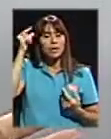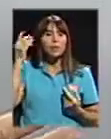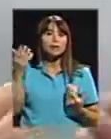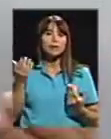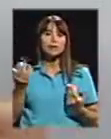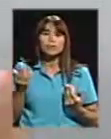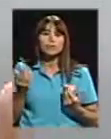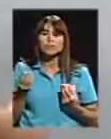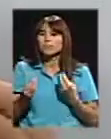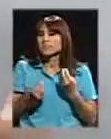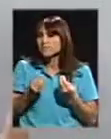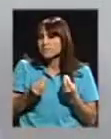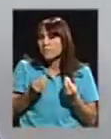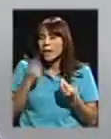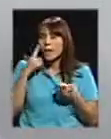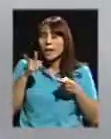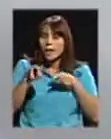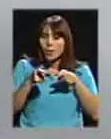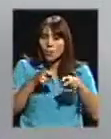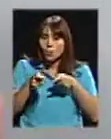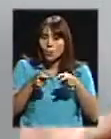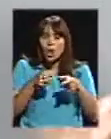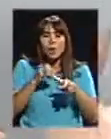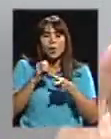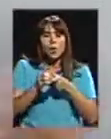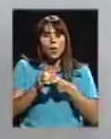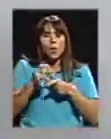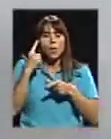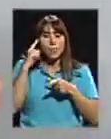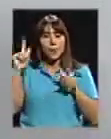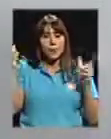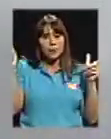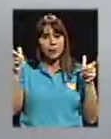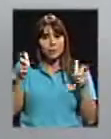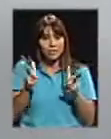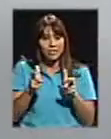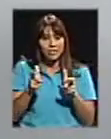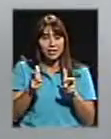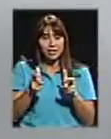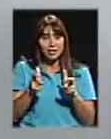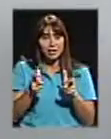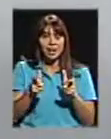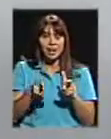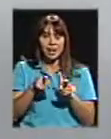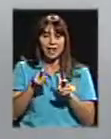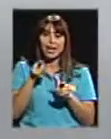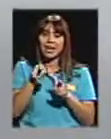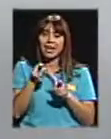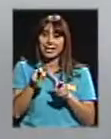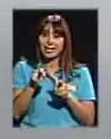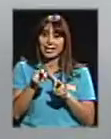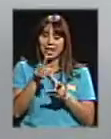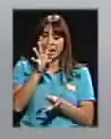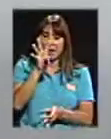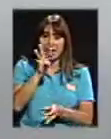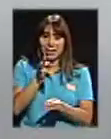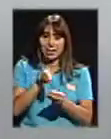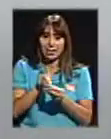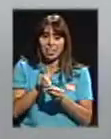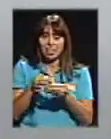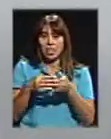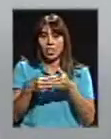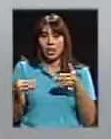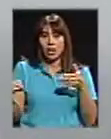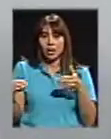controlar o reducir, ¿verdad?, ese influjo de dólares que genera